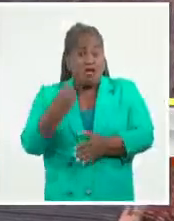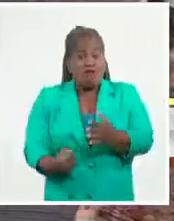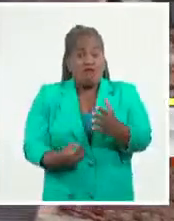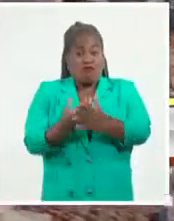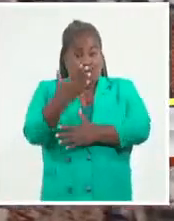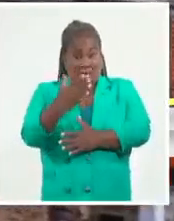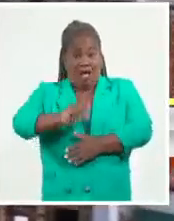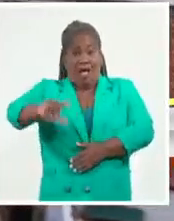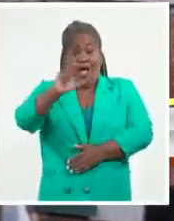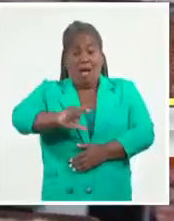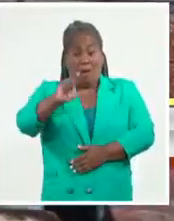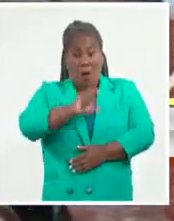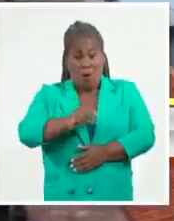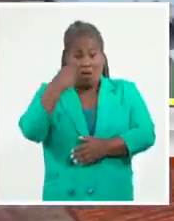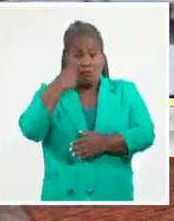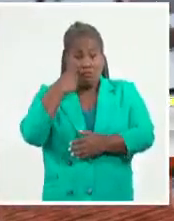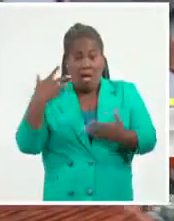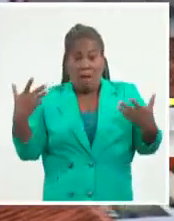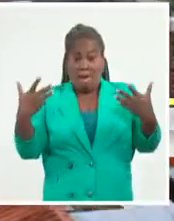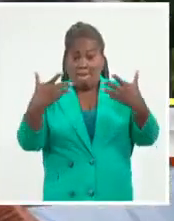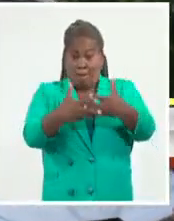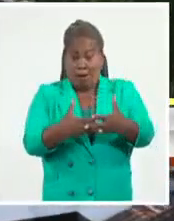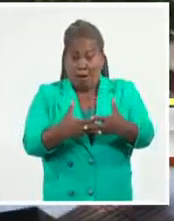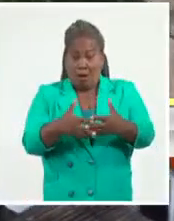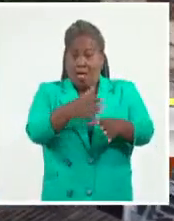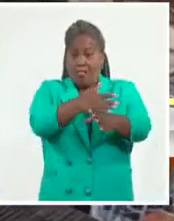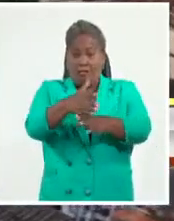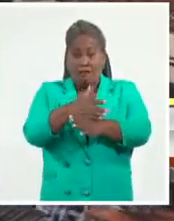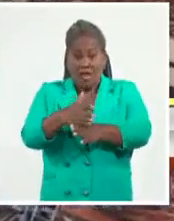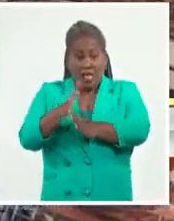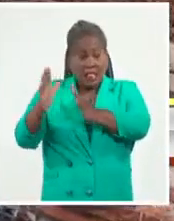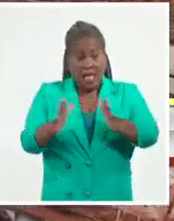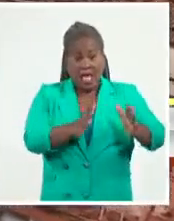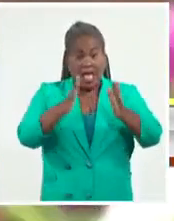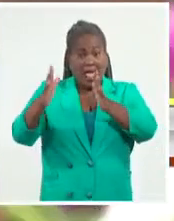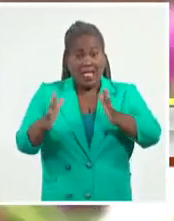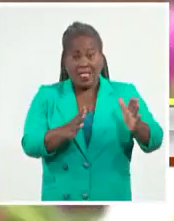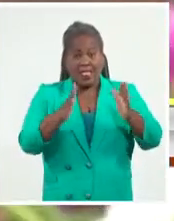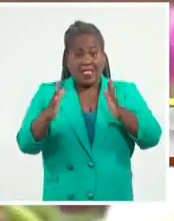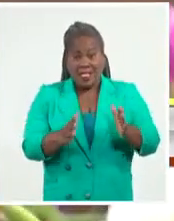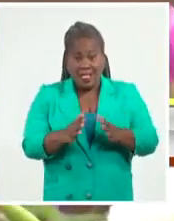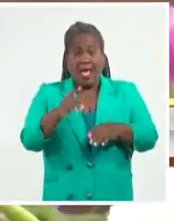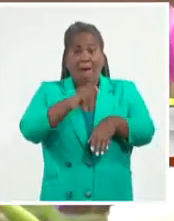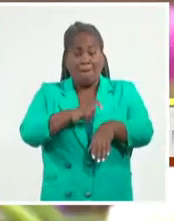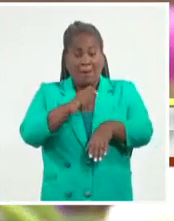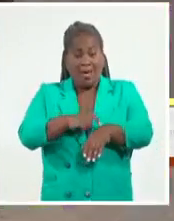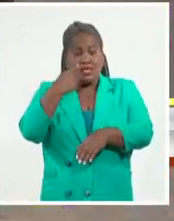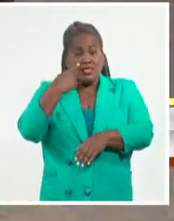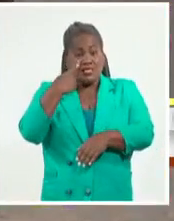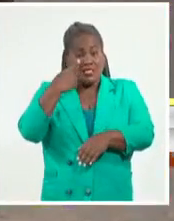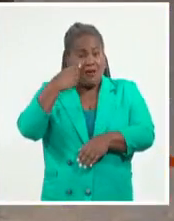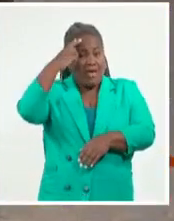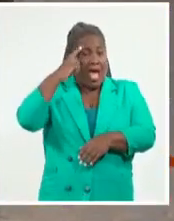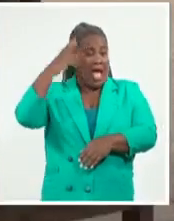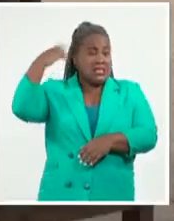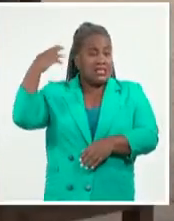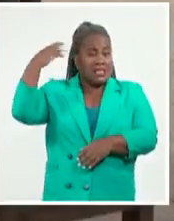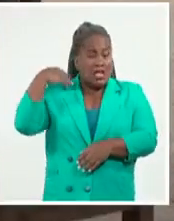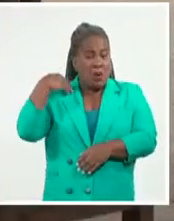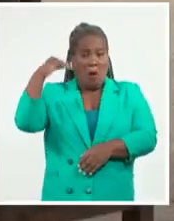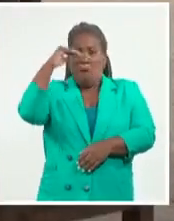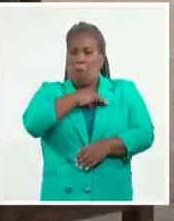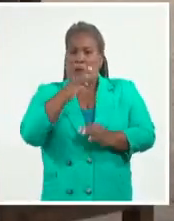Camagüey esa armónica conjugación de diferentes periodos arquitectónicos donde se entremezclan lo colonial y moderno que arropa